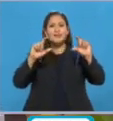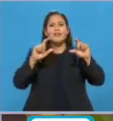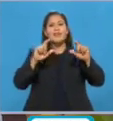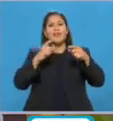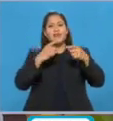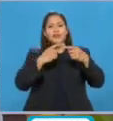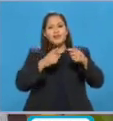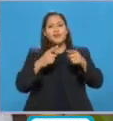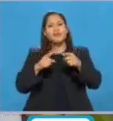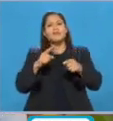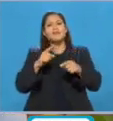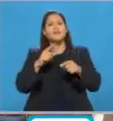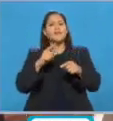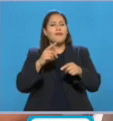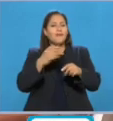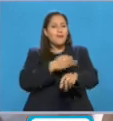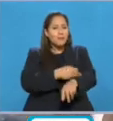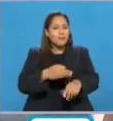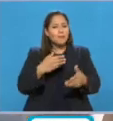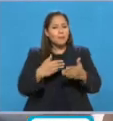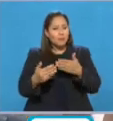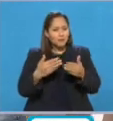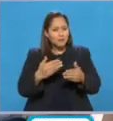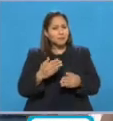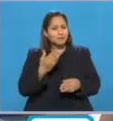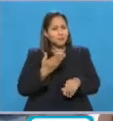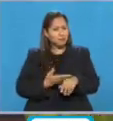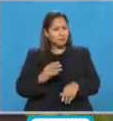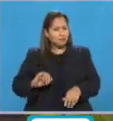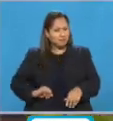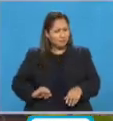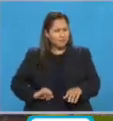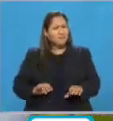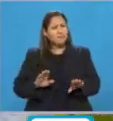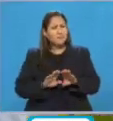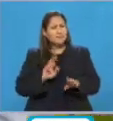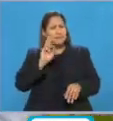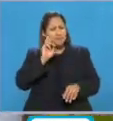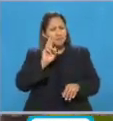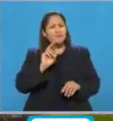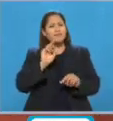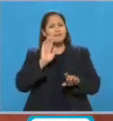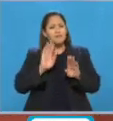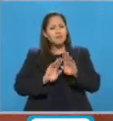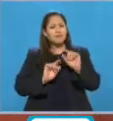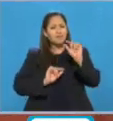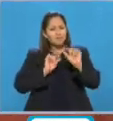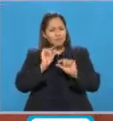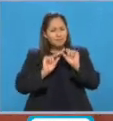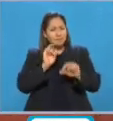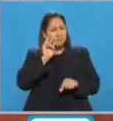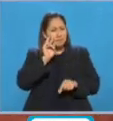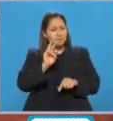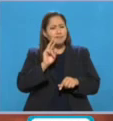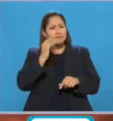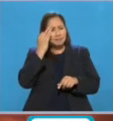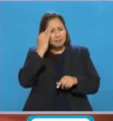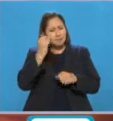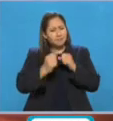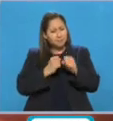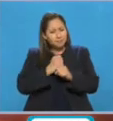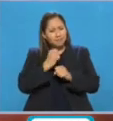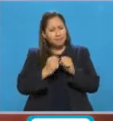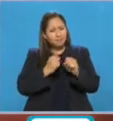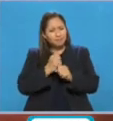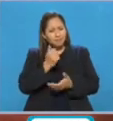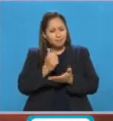Multifamiliar Moderno. Cuéntanos, es muy interesante de verdad cómo hemos visto y cómo se ha podido percibir a través del tiempo pues la evolución